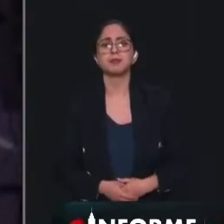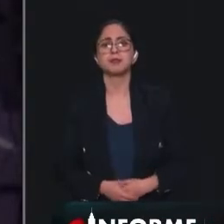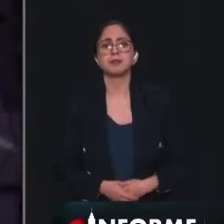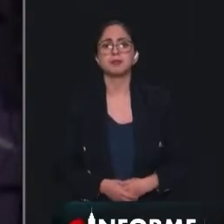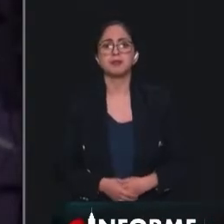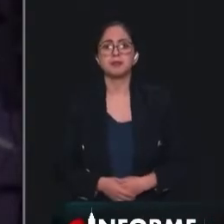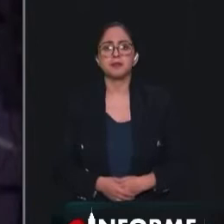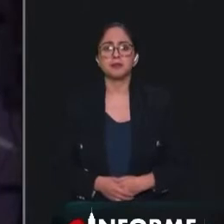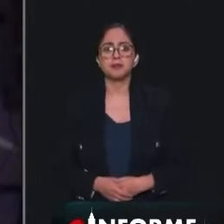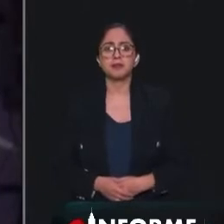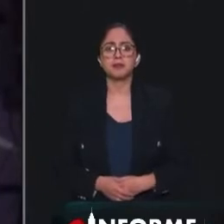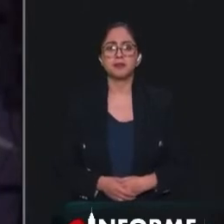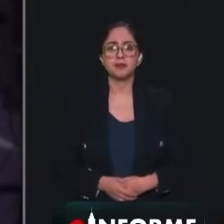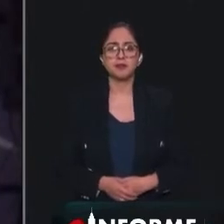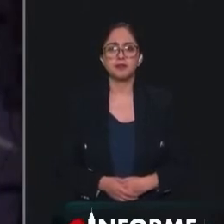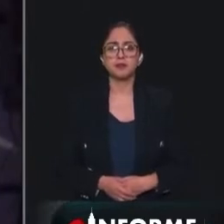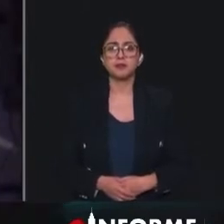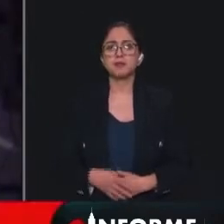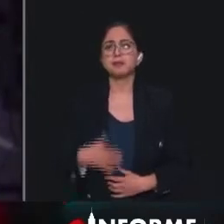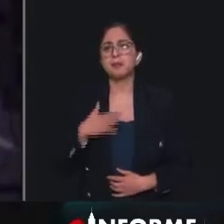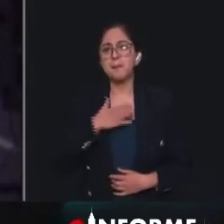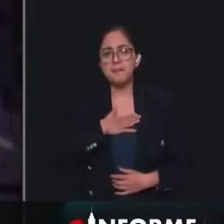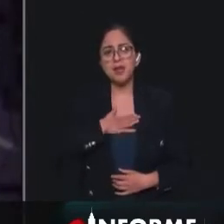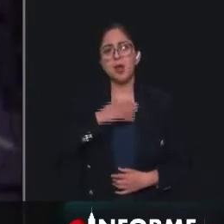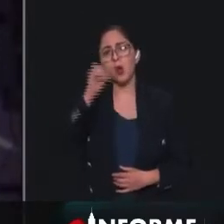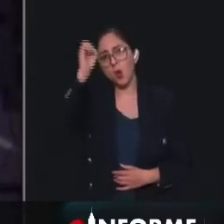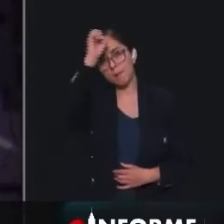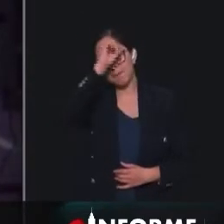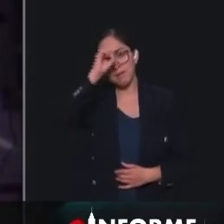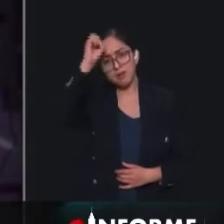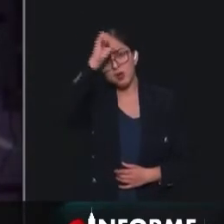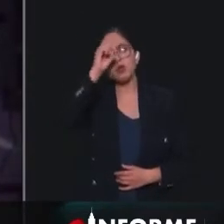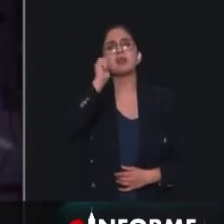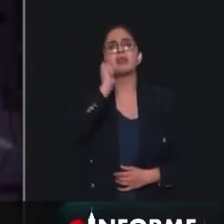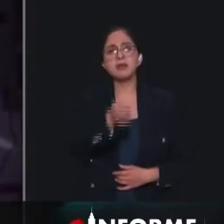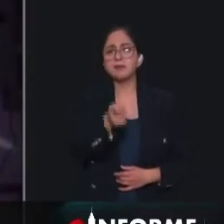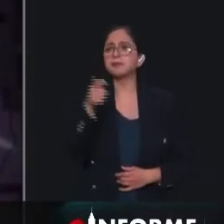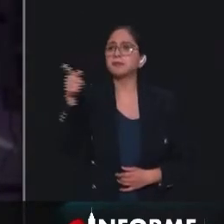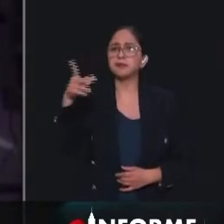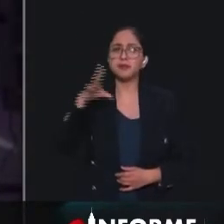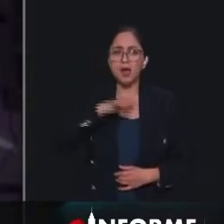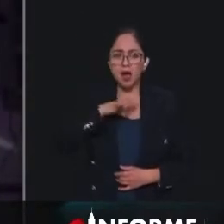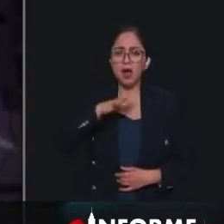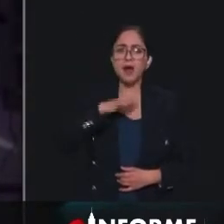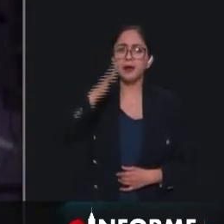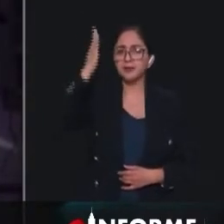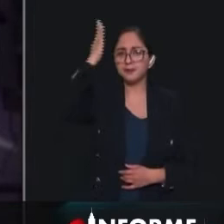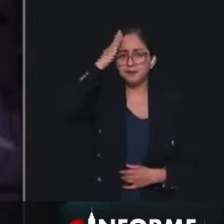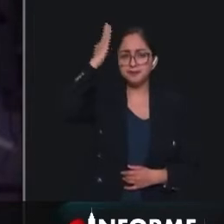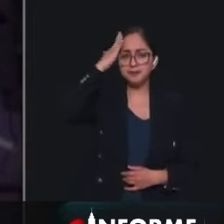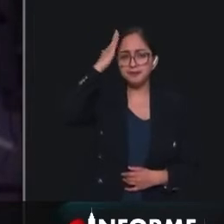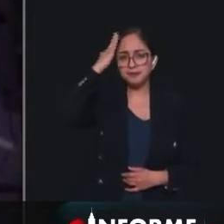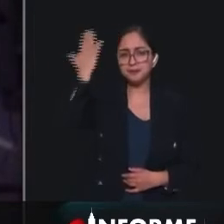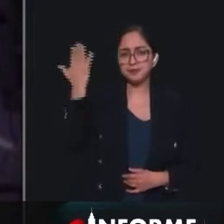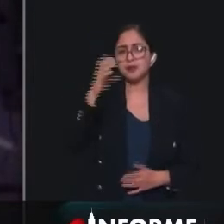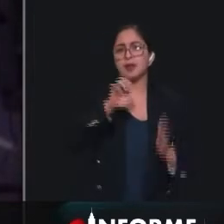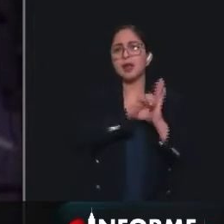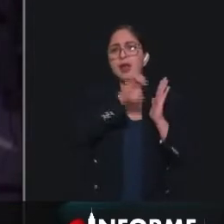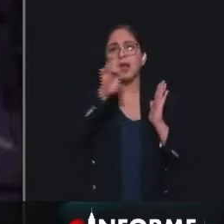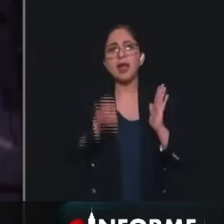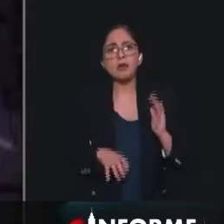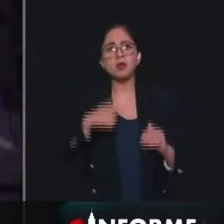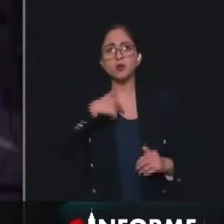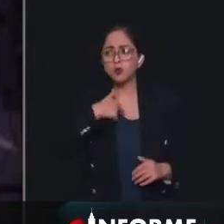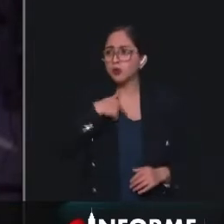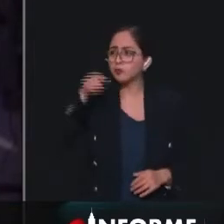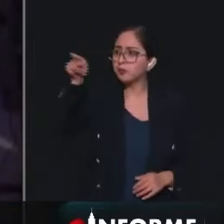de una generación siguiente. No los voy a mencionar porque sería caer como este juego de